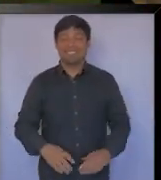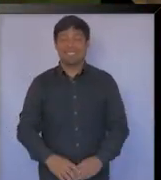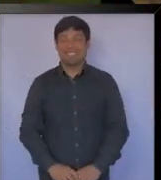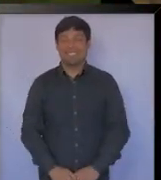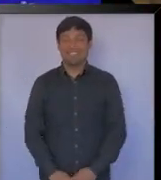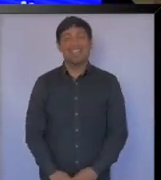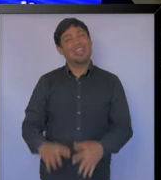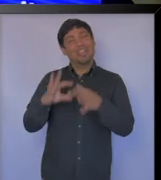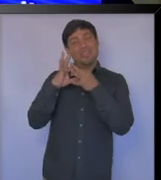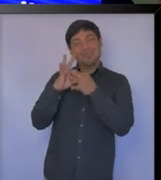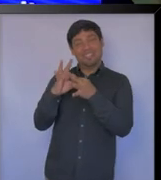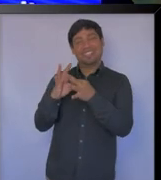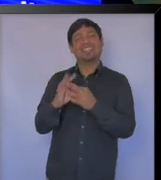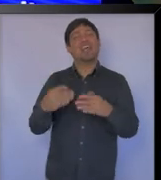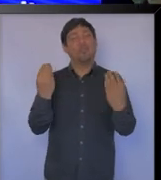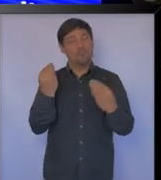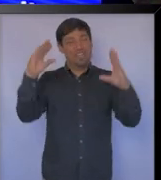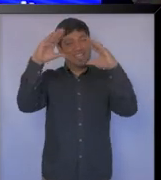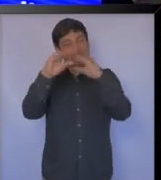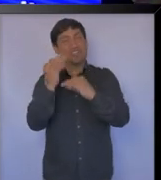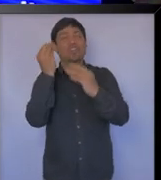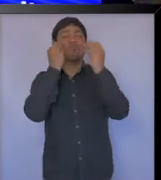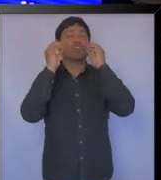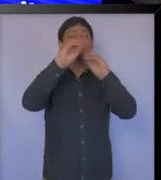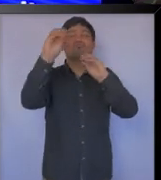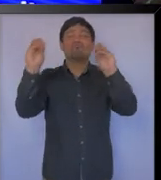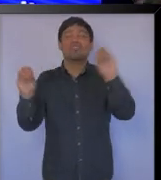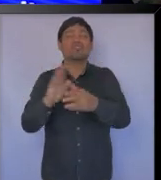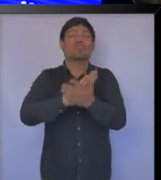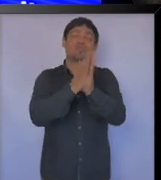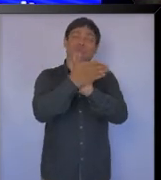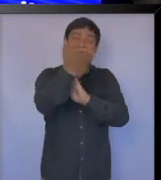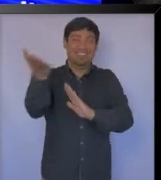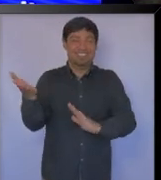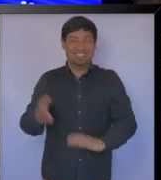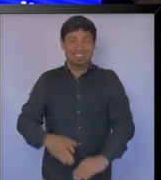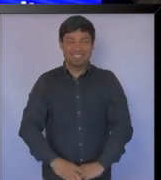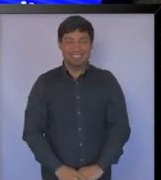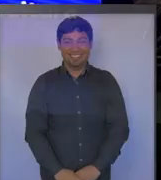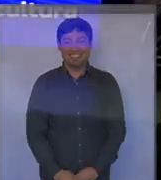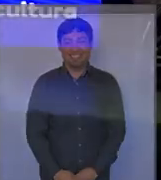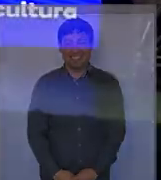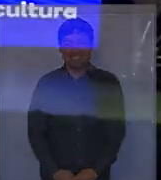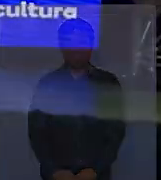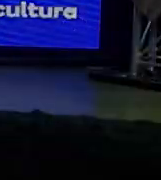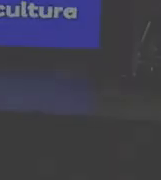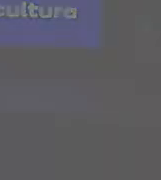recuerdos. Muchas gracias, muy buenas noches, un beso a todos. Espero que lo hayan disfrutado. Chao, chao, chao.